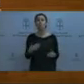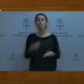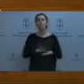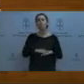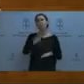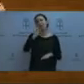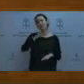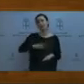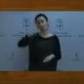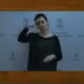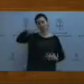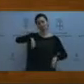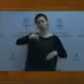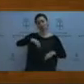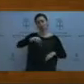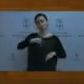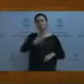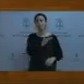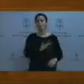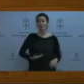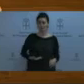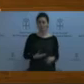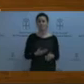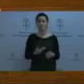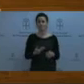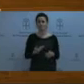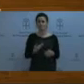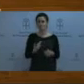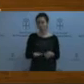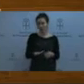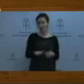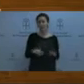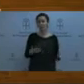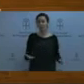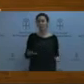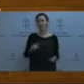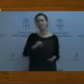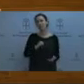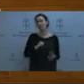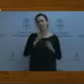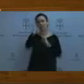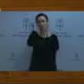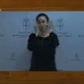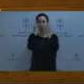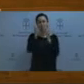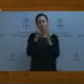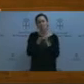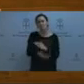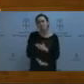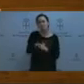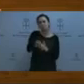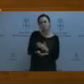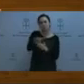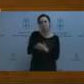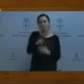la inconsciencia de los propietarios que realizan esas prácticas, porque tener animales es una gran responsabilidad. No se trata o no se debería de